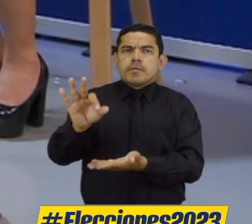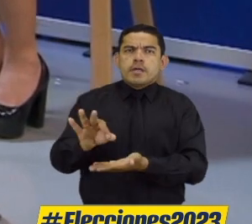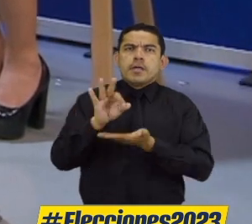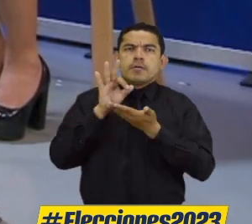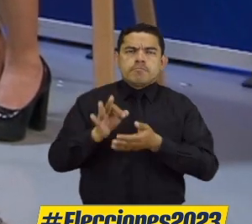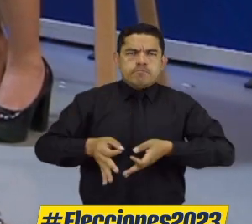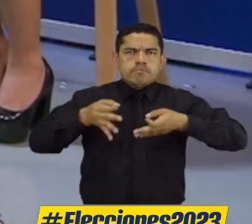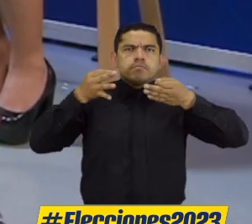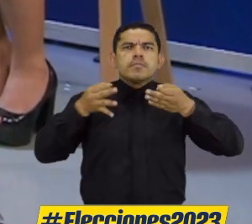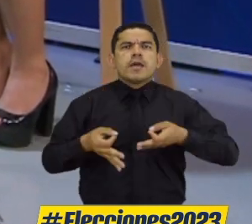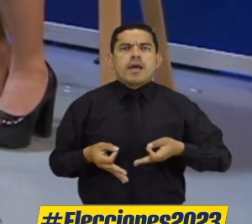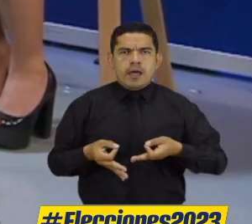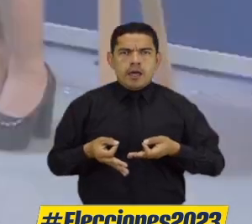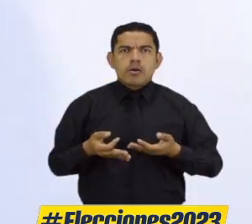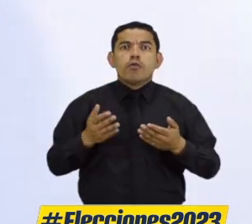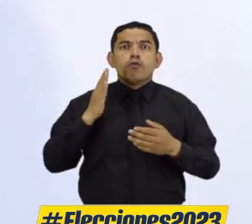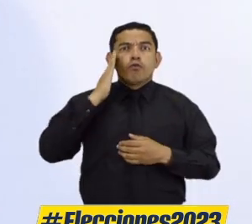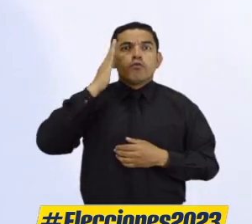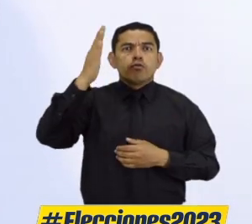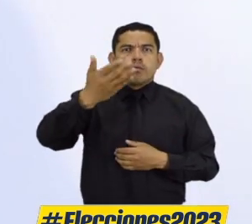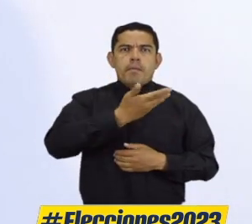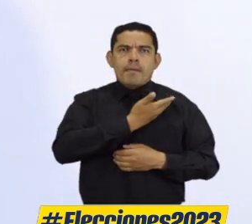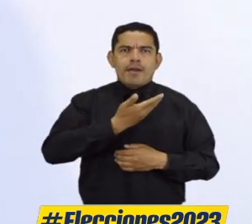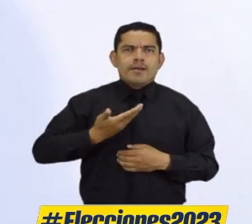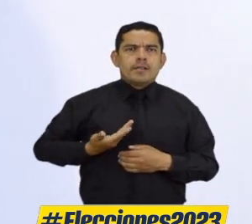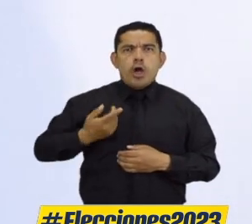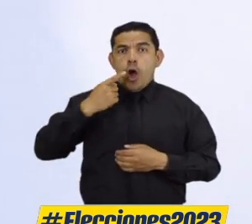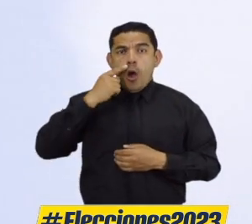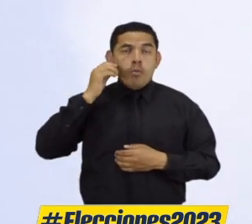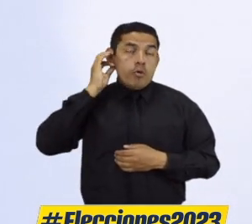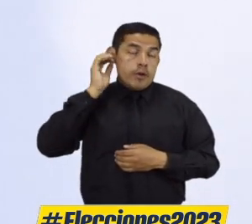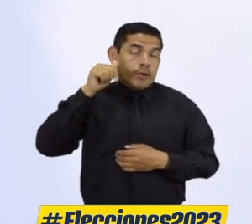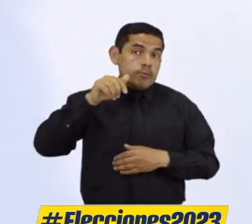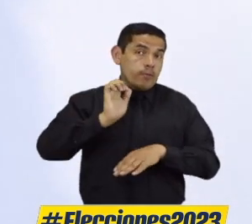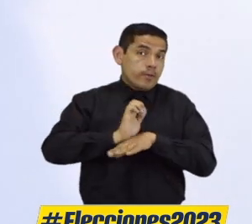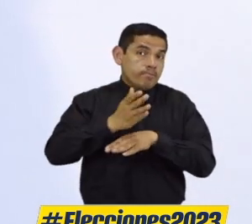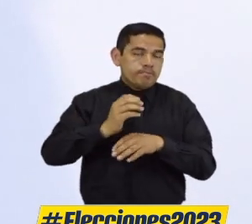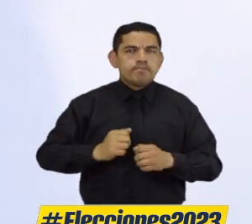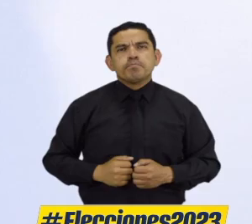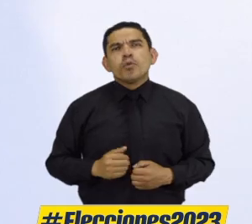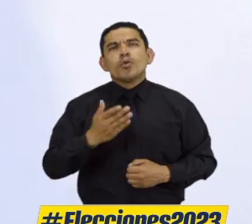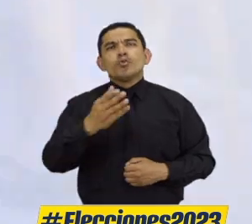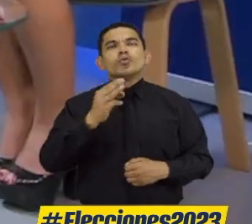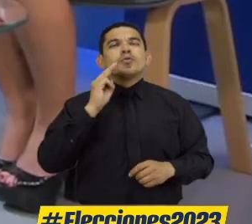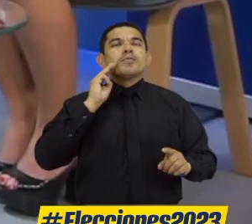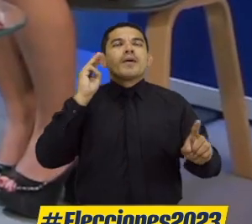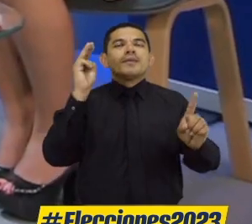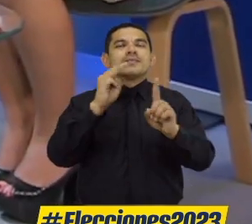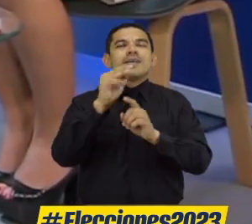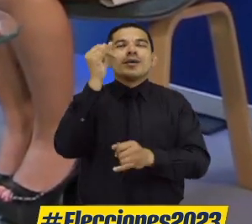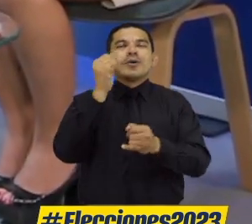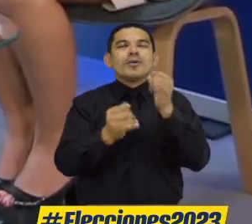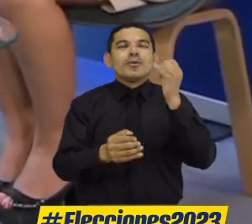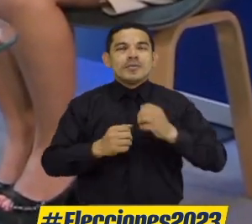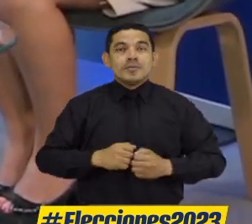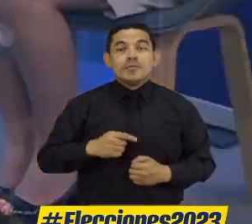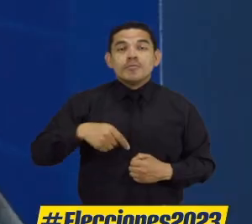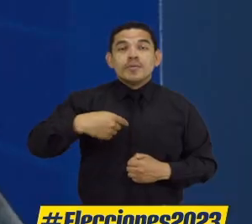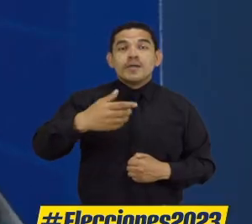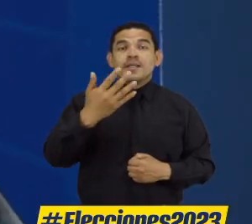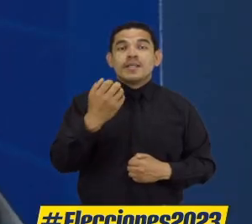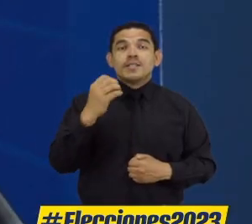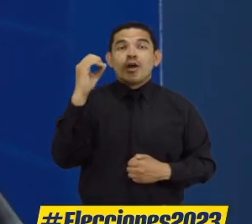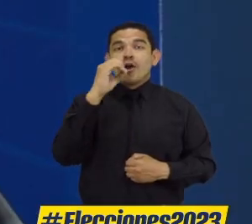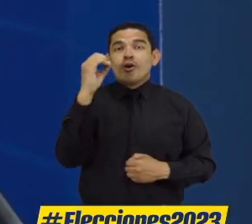manera adecuada al futuro presidente o presidenta de la República. Su mensaje final para la ciudadanía que asiste este 15 de octubre